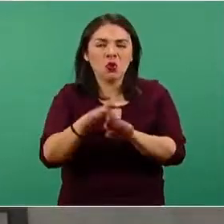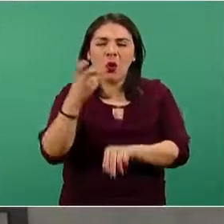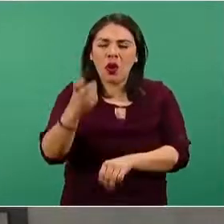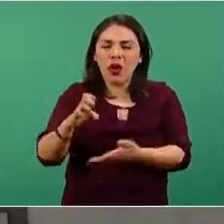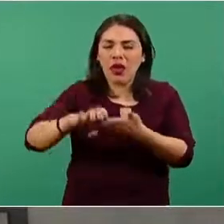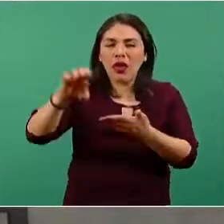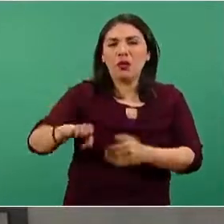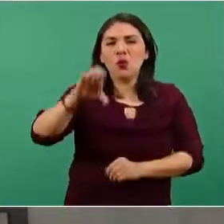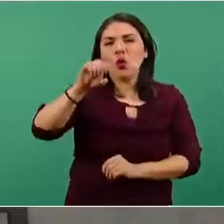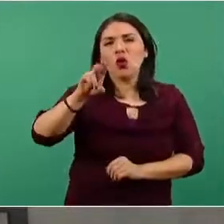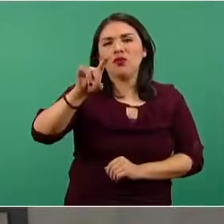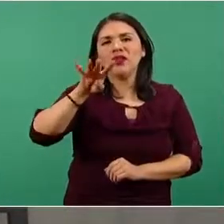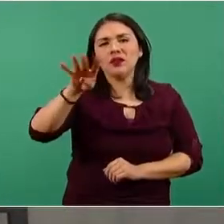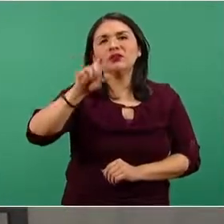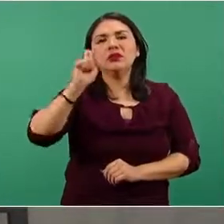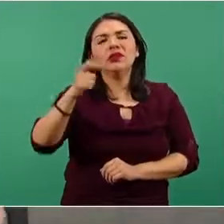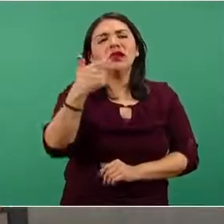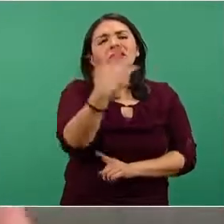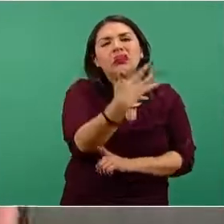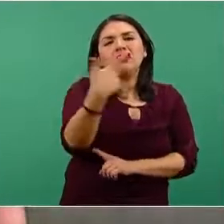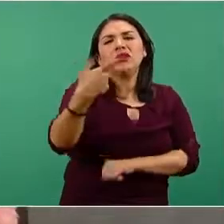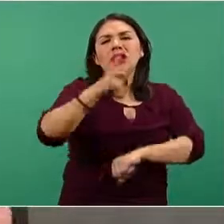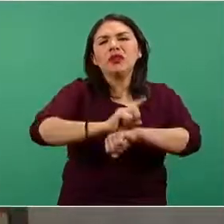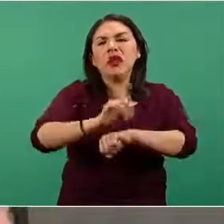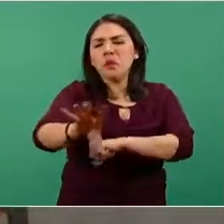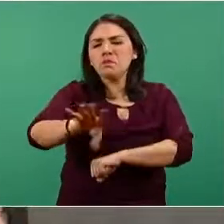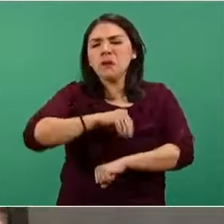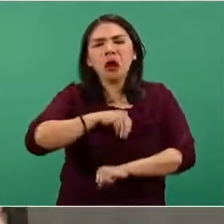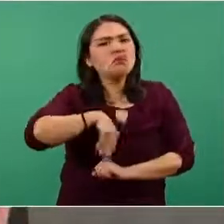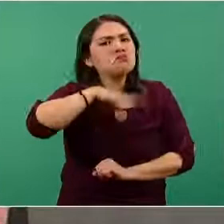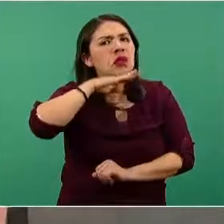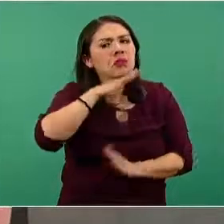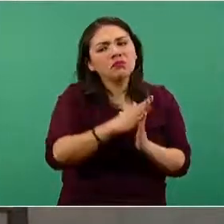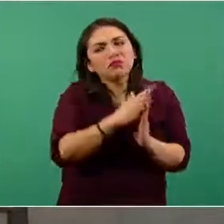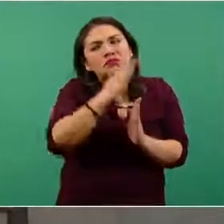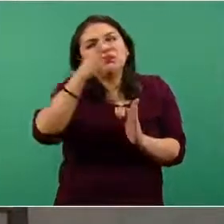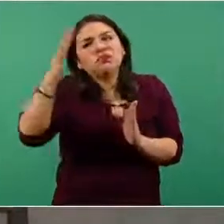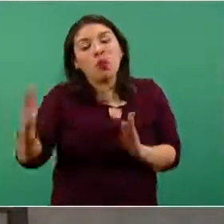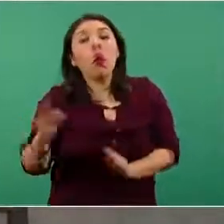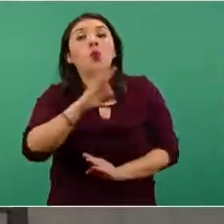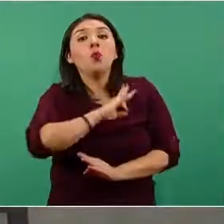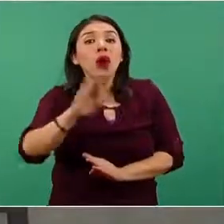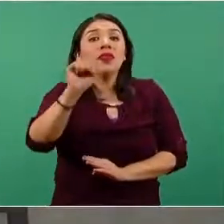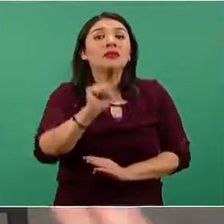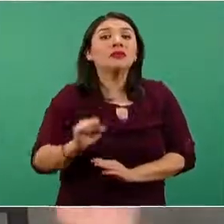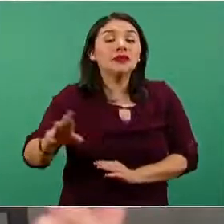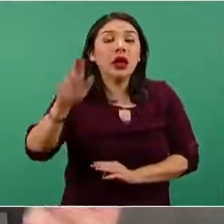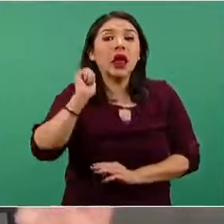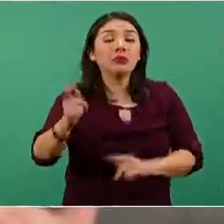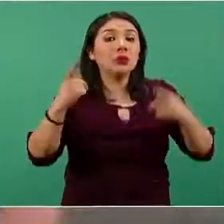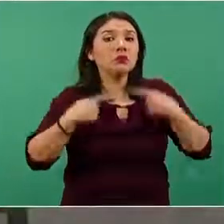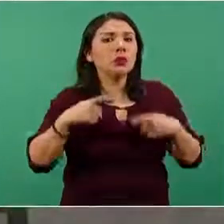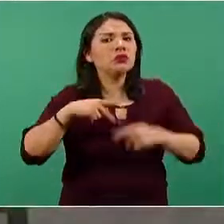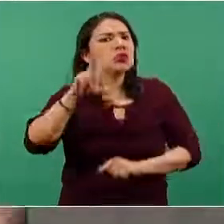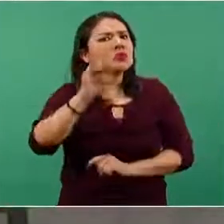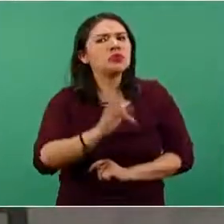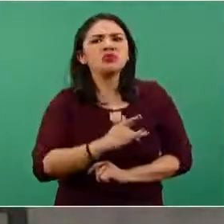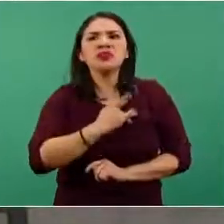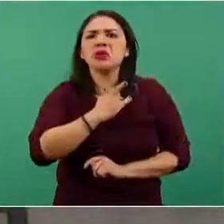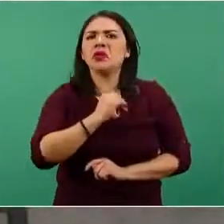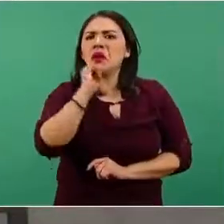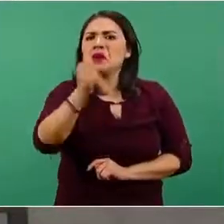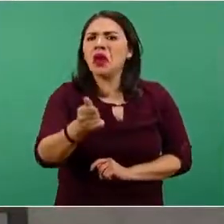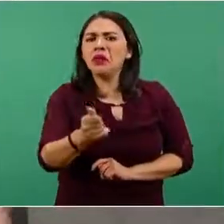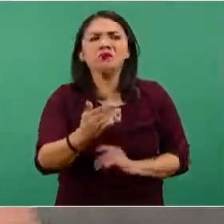promedio de 5 a 7 días, puede ocurrir la circunstancia de que la persona sea asintomática, llegue